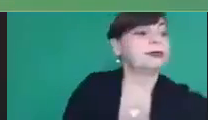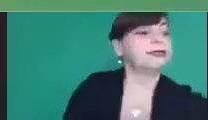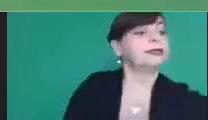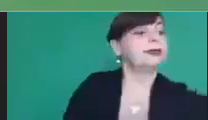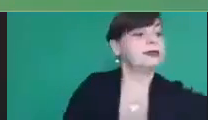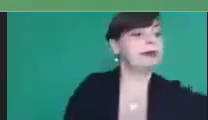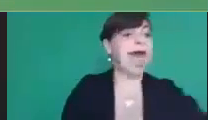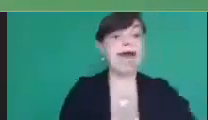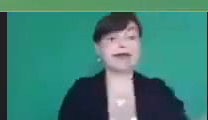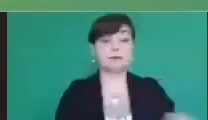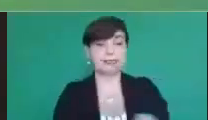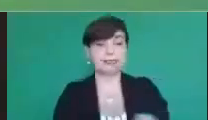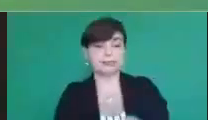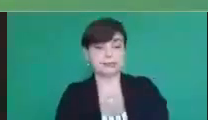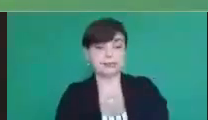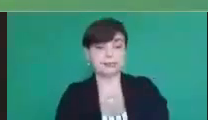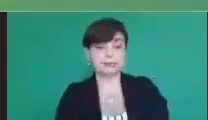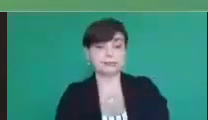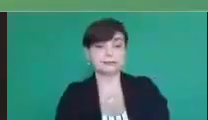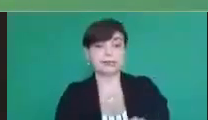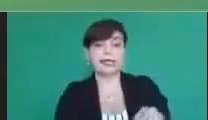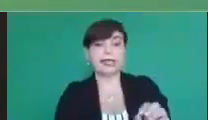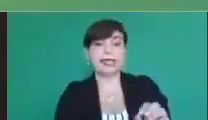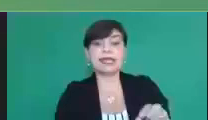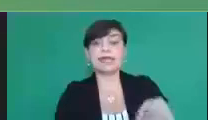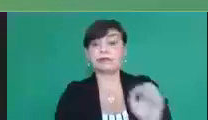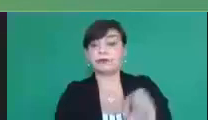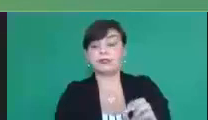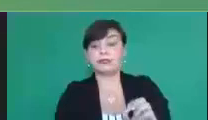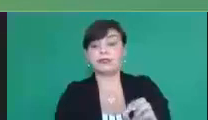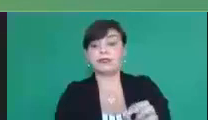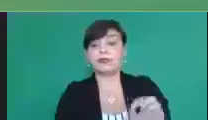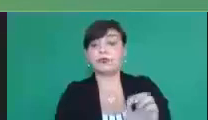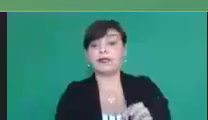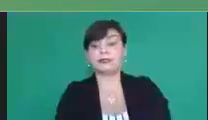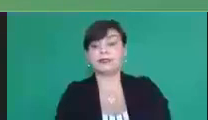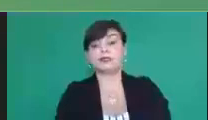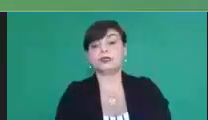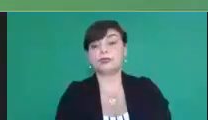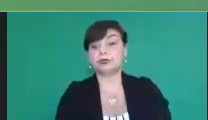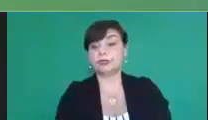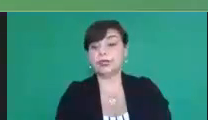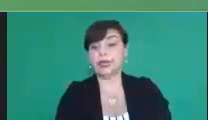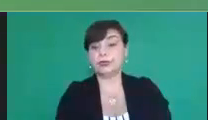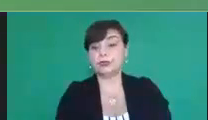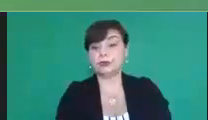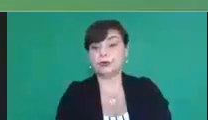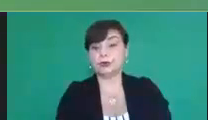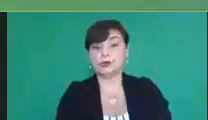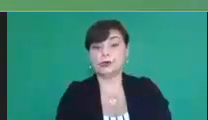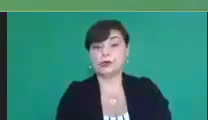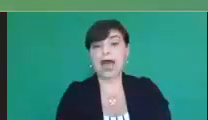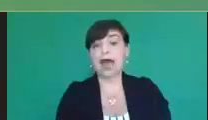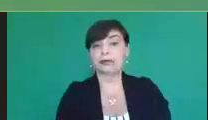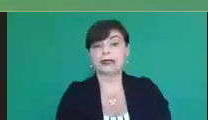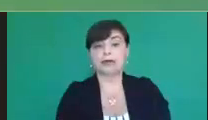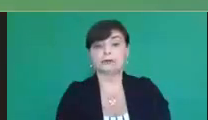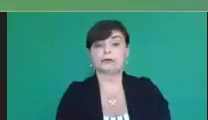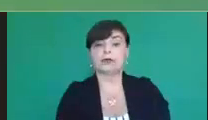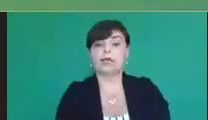acciones administrativas y es muy importante cuáles eran los puntos que no